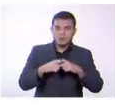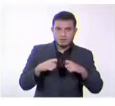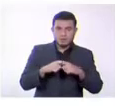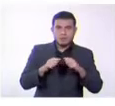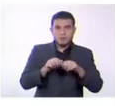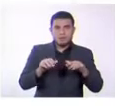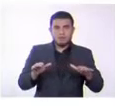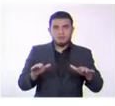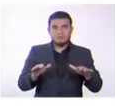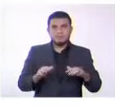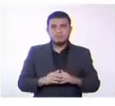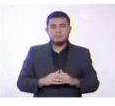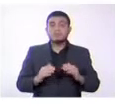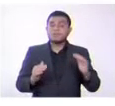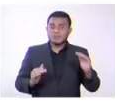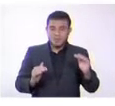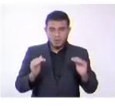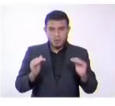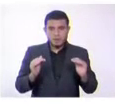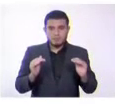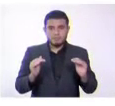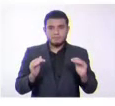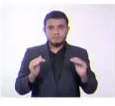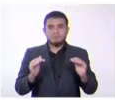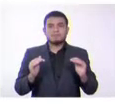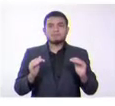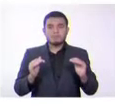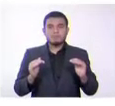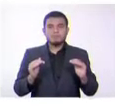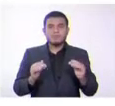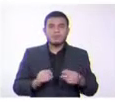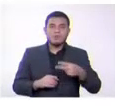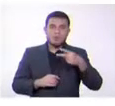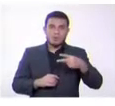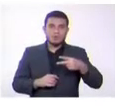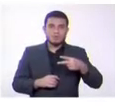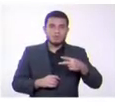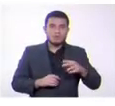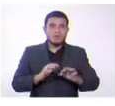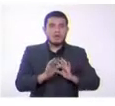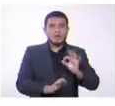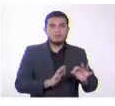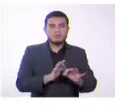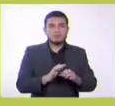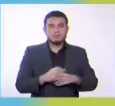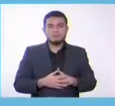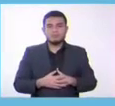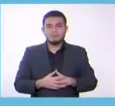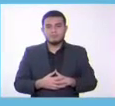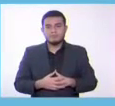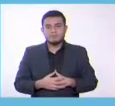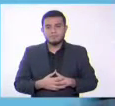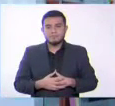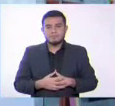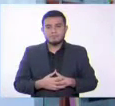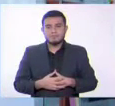de forma homogénea entre ambos átomos.